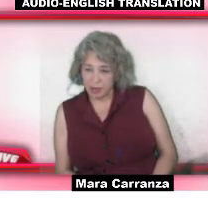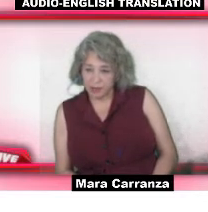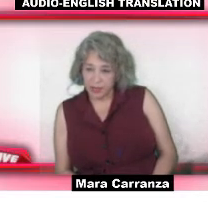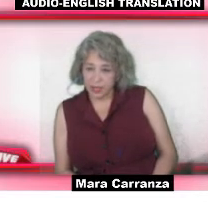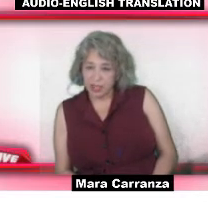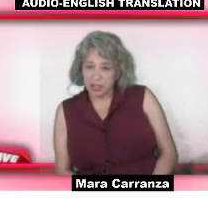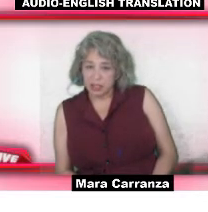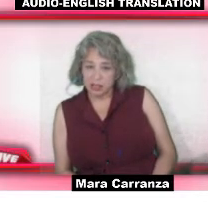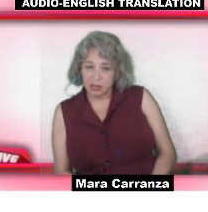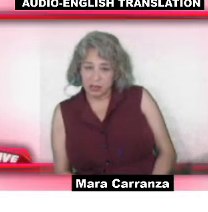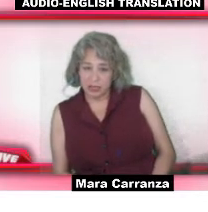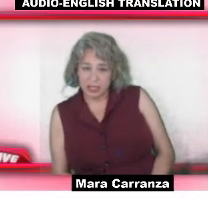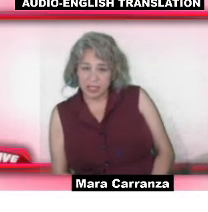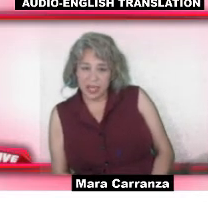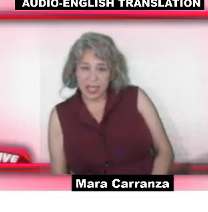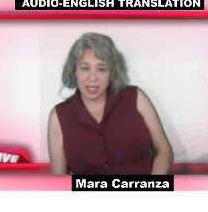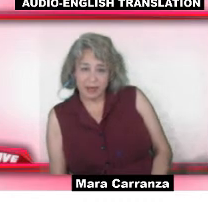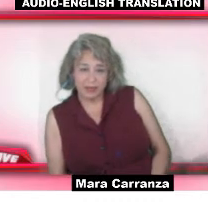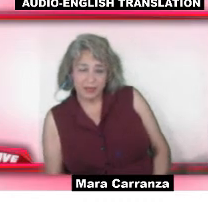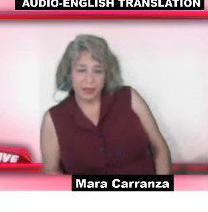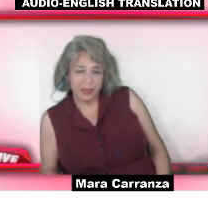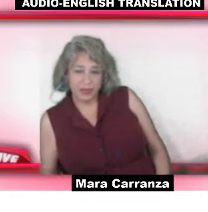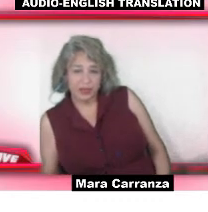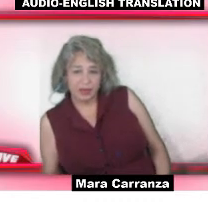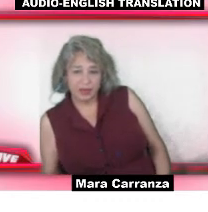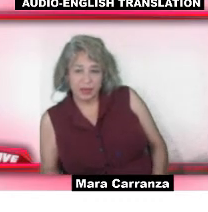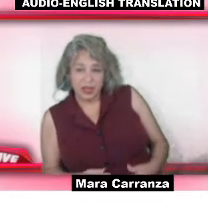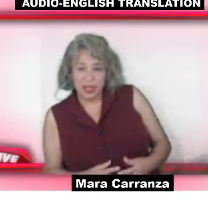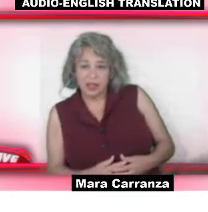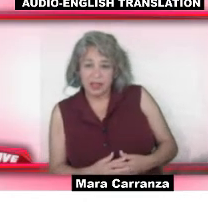Departamento de Comercio argumentó que el producto mexicano recibe